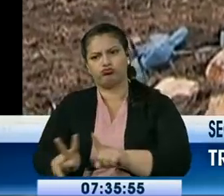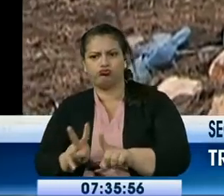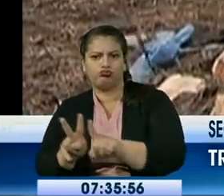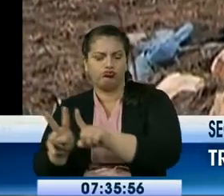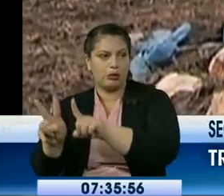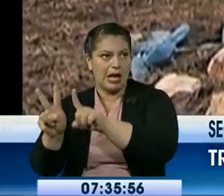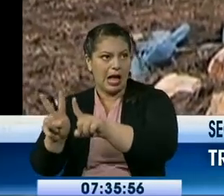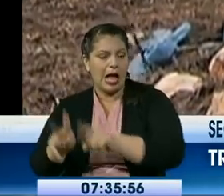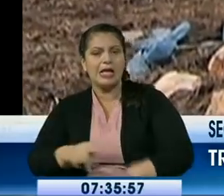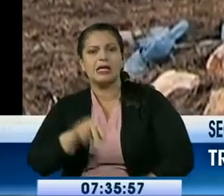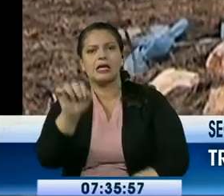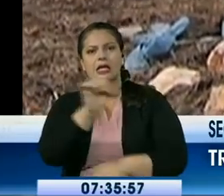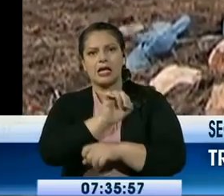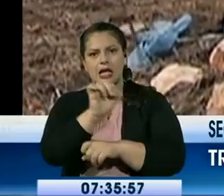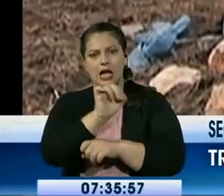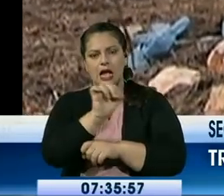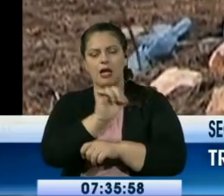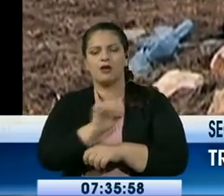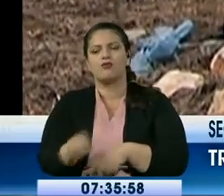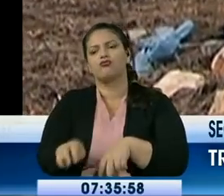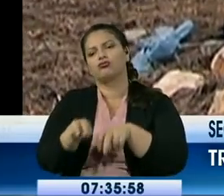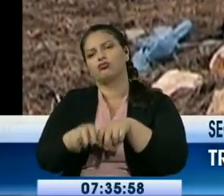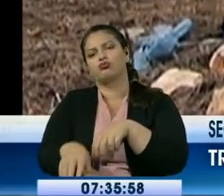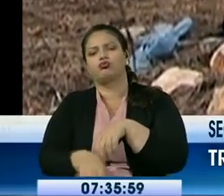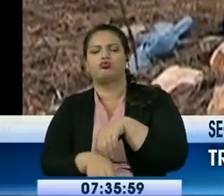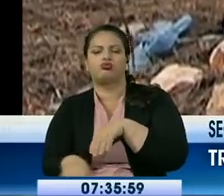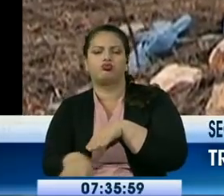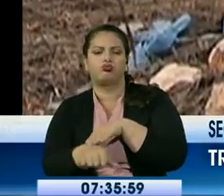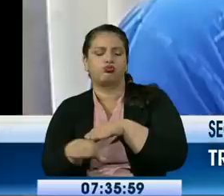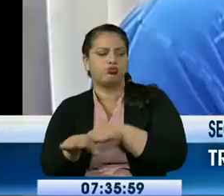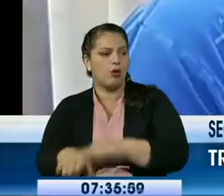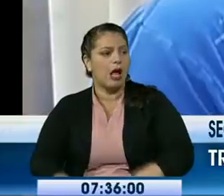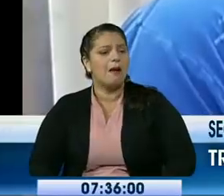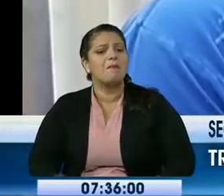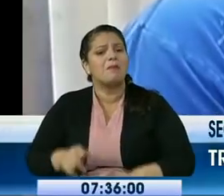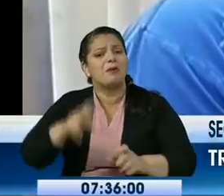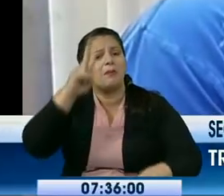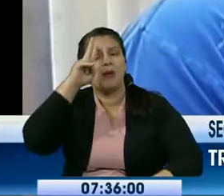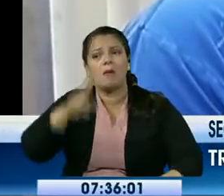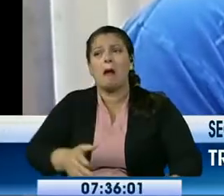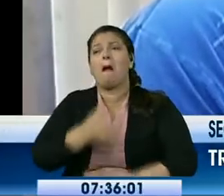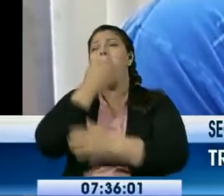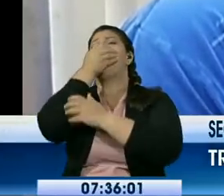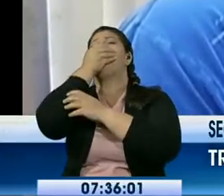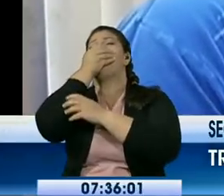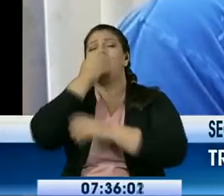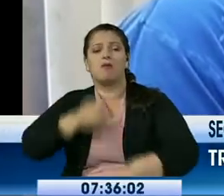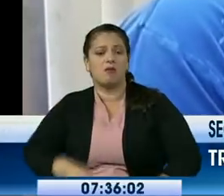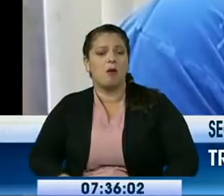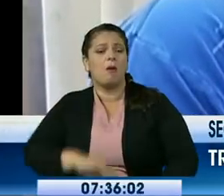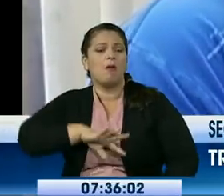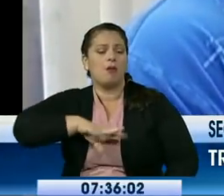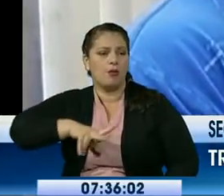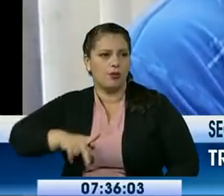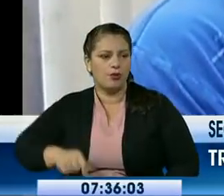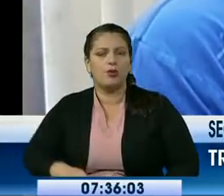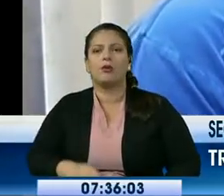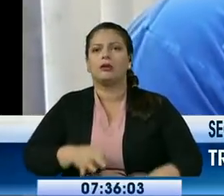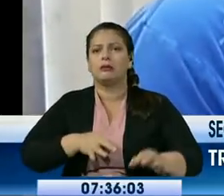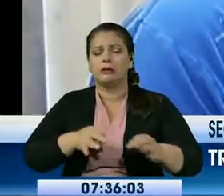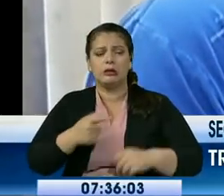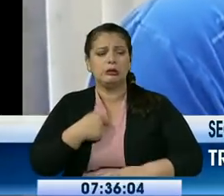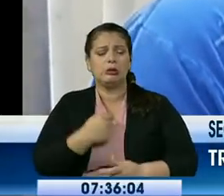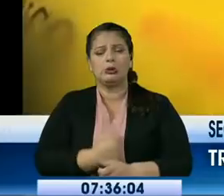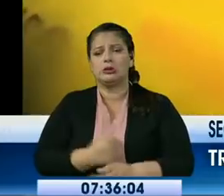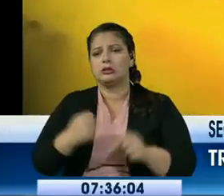a buscar a los dos muchachos. Cuando él pasa, en los videos vimos que cuando los dos ya están accidentados y él pasa por el medio de los dos y nunca se da